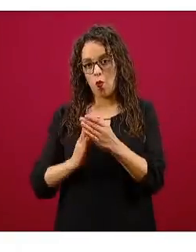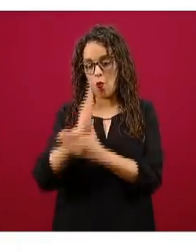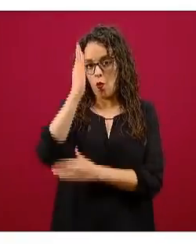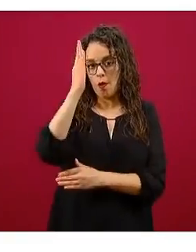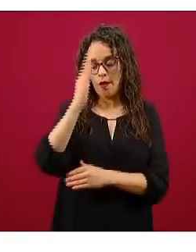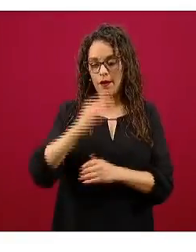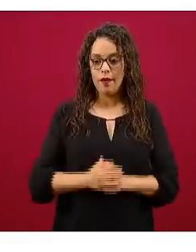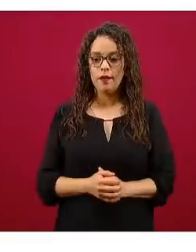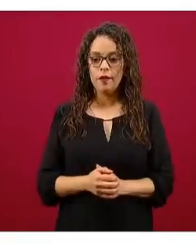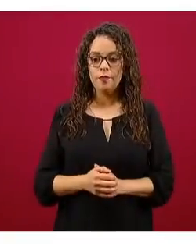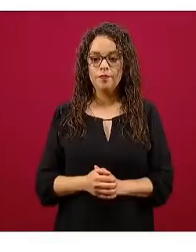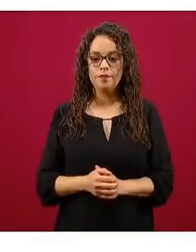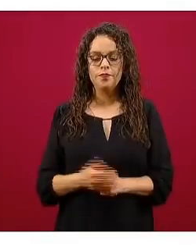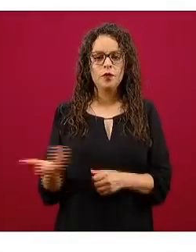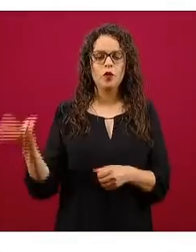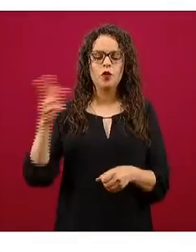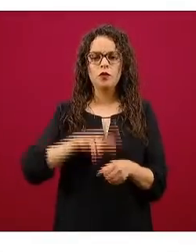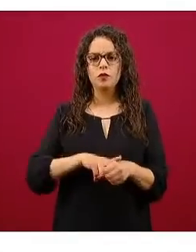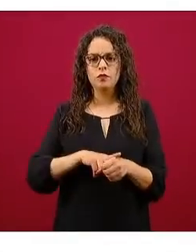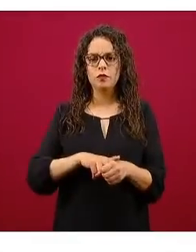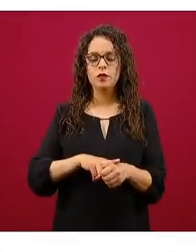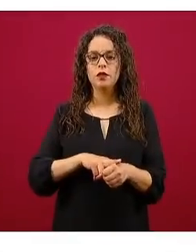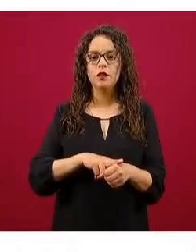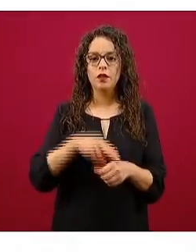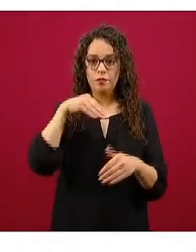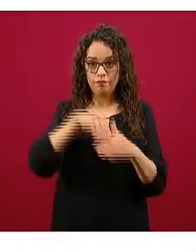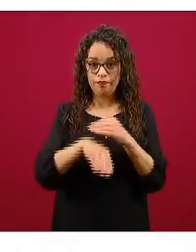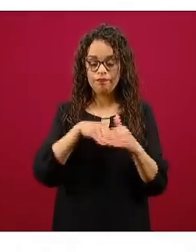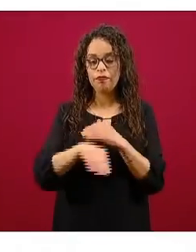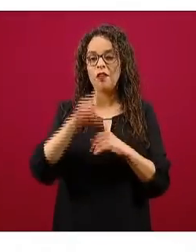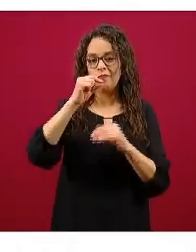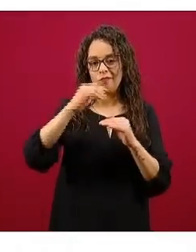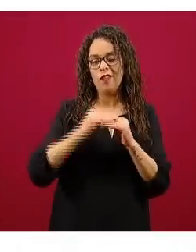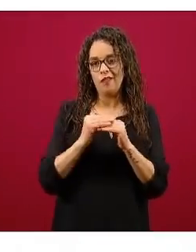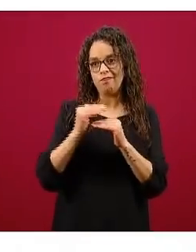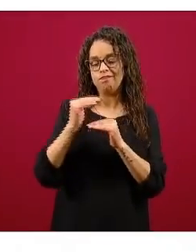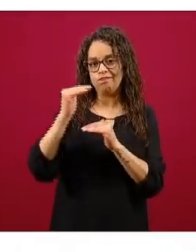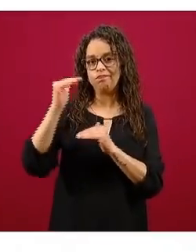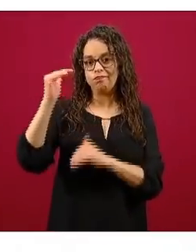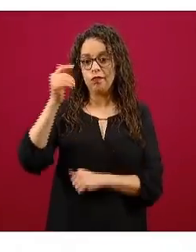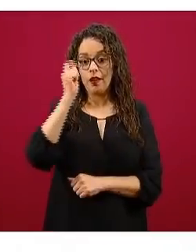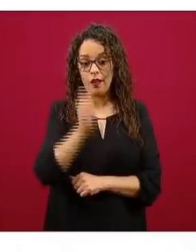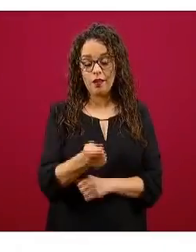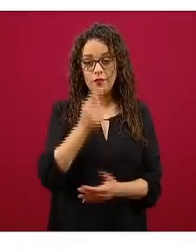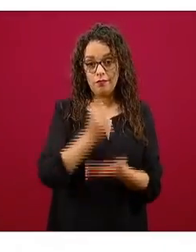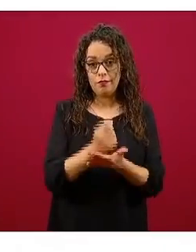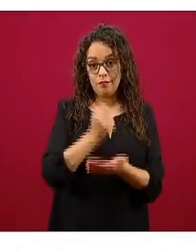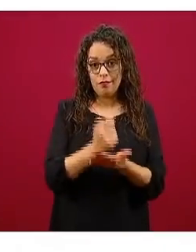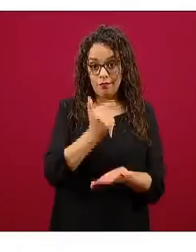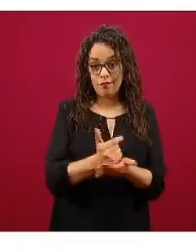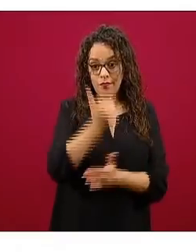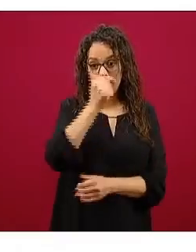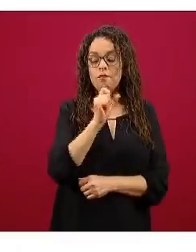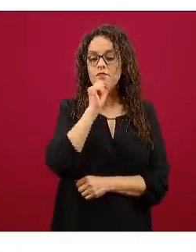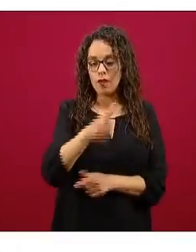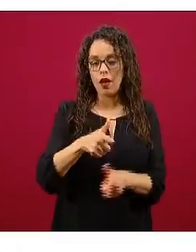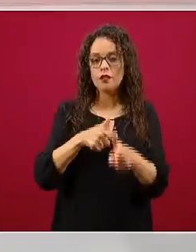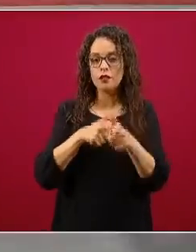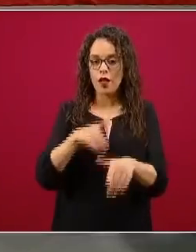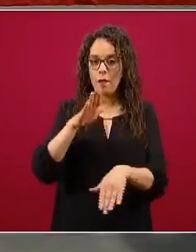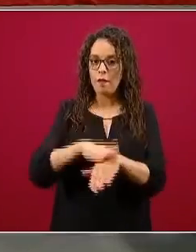ocupación hospitalaria en fase ascendente, y la última, la ocupación de terapias intensivas también en una fase